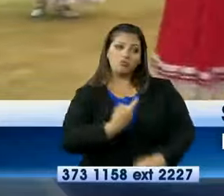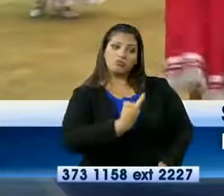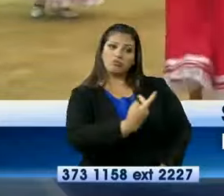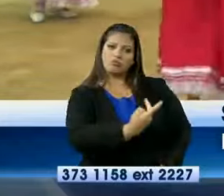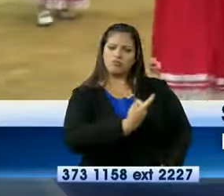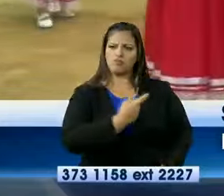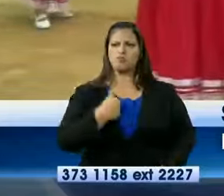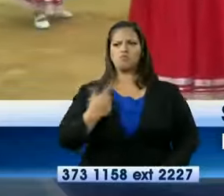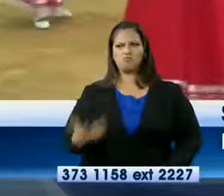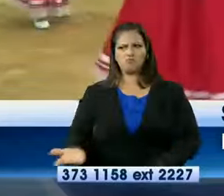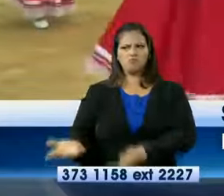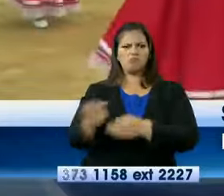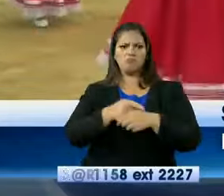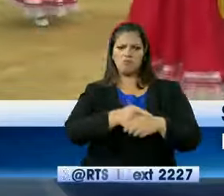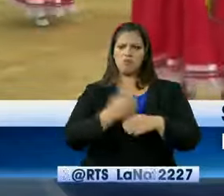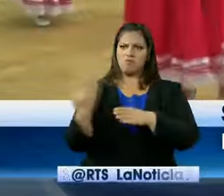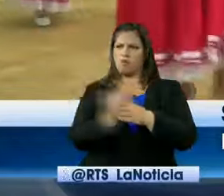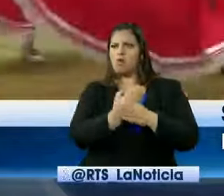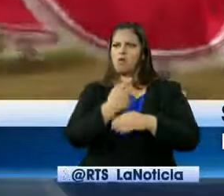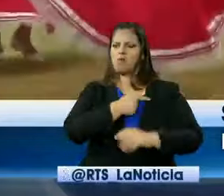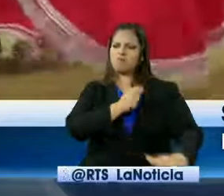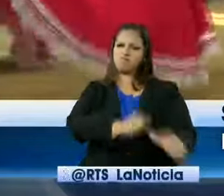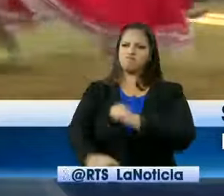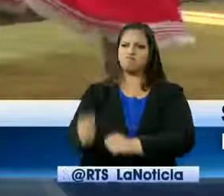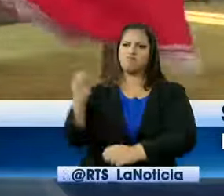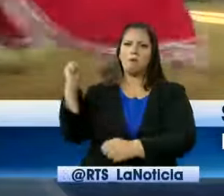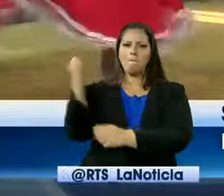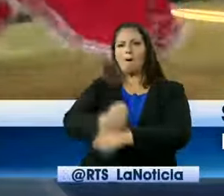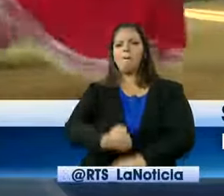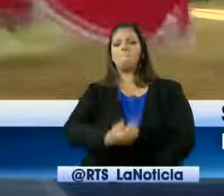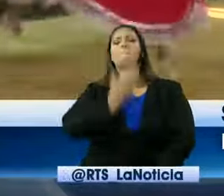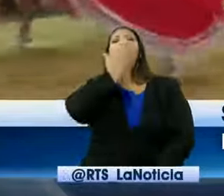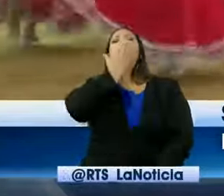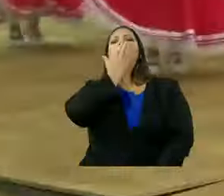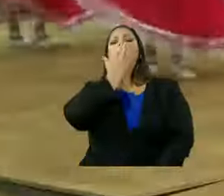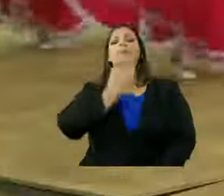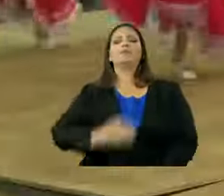no se meta, porque le rompo el hocico! Informó Mari Carmen Falconi.